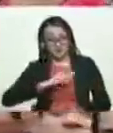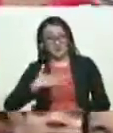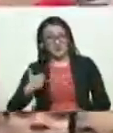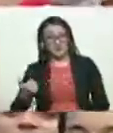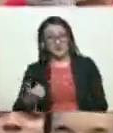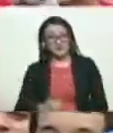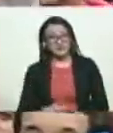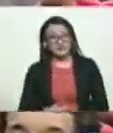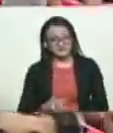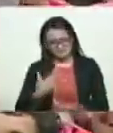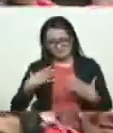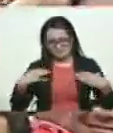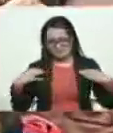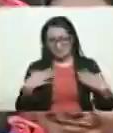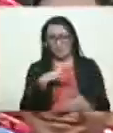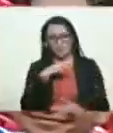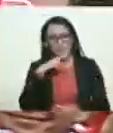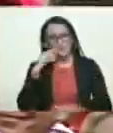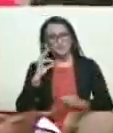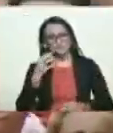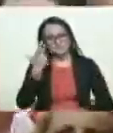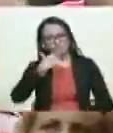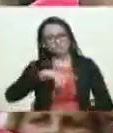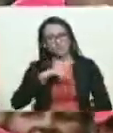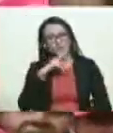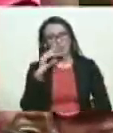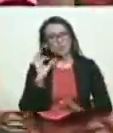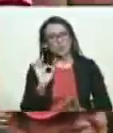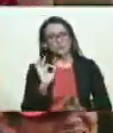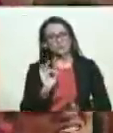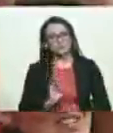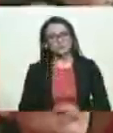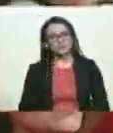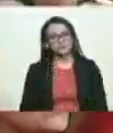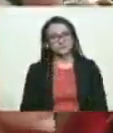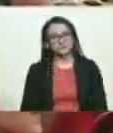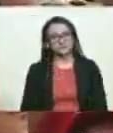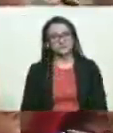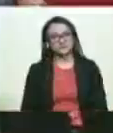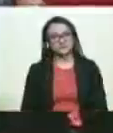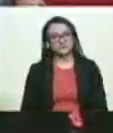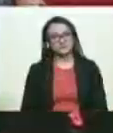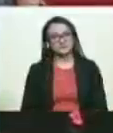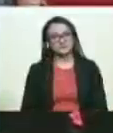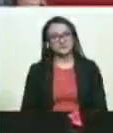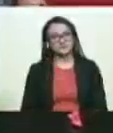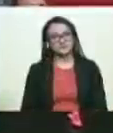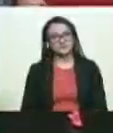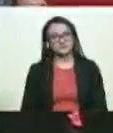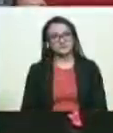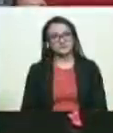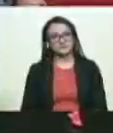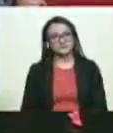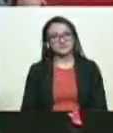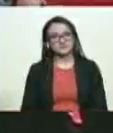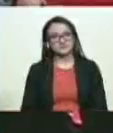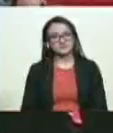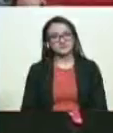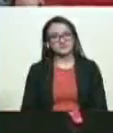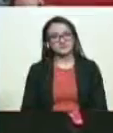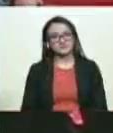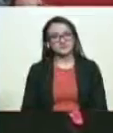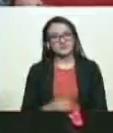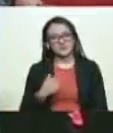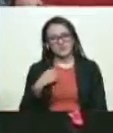madurito madurito dulcita dulcito el que venga con amargura se le quita